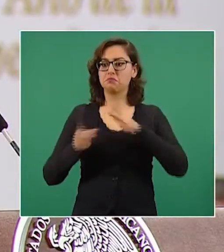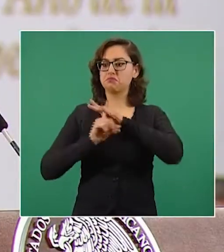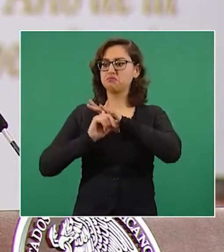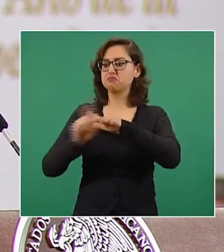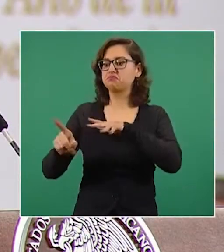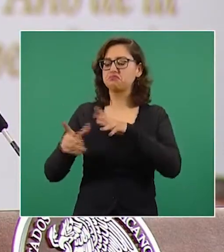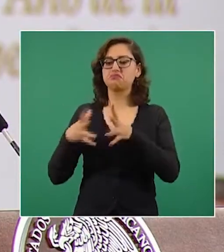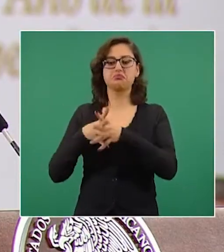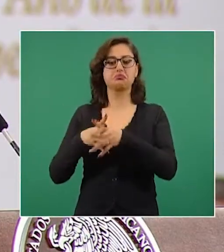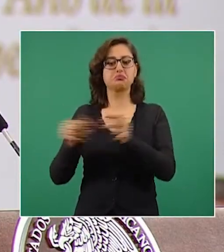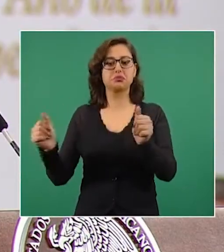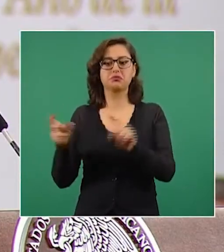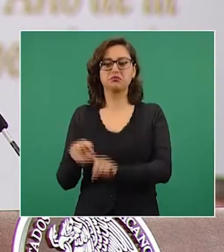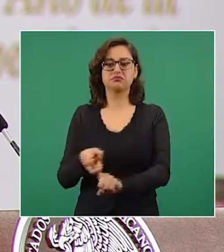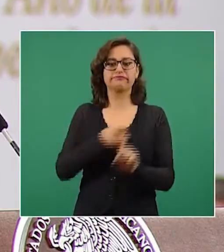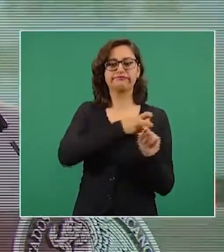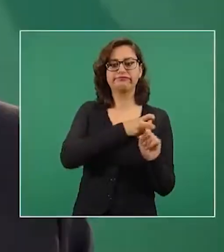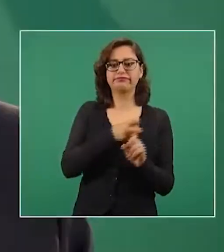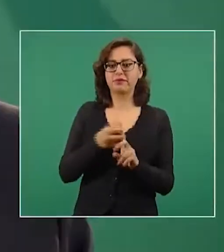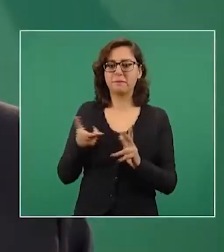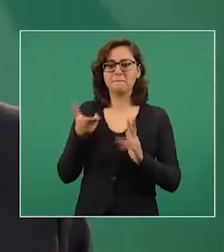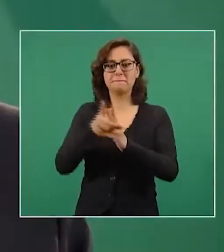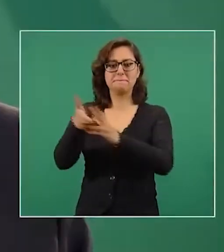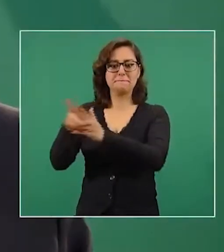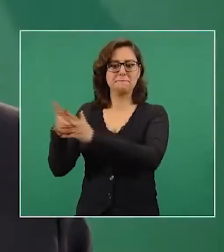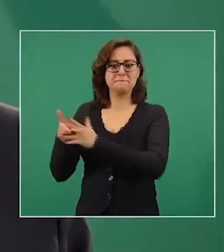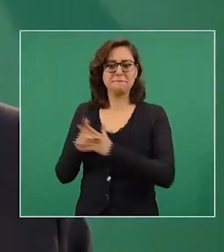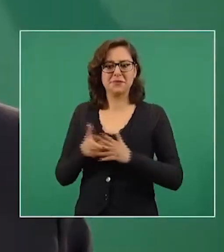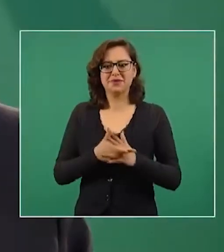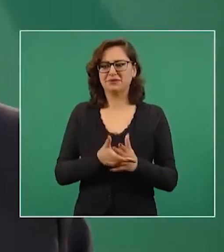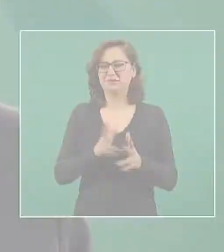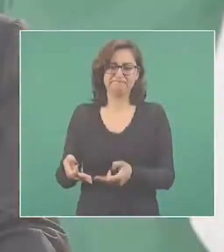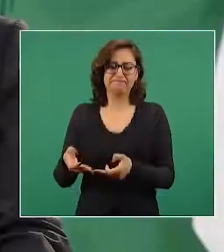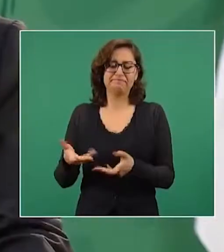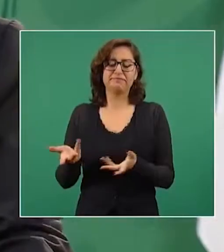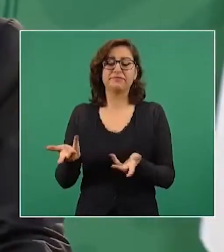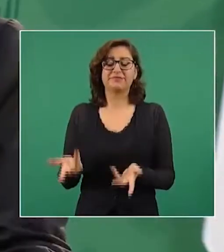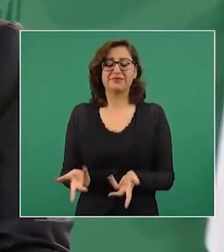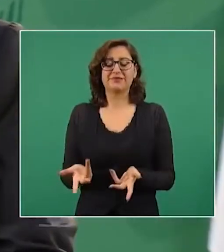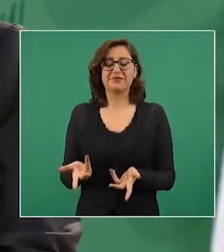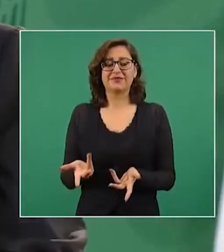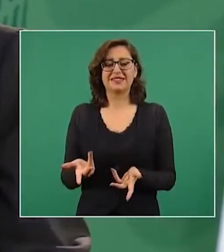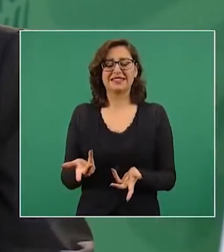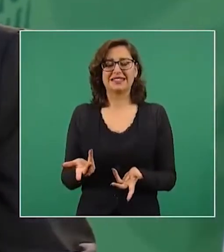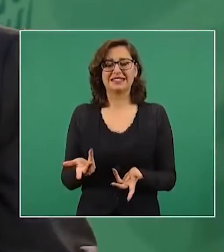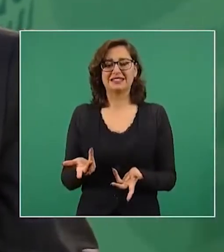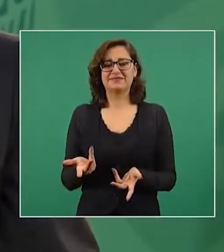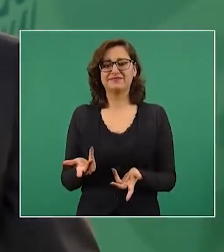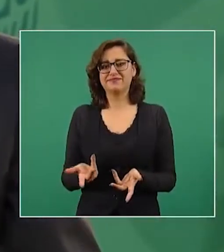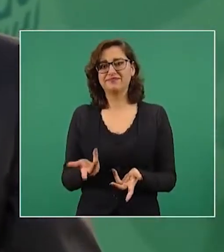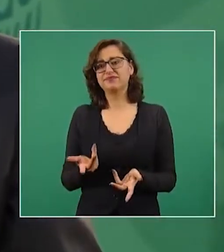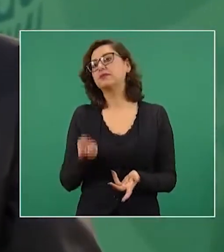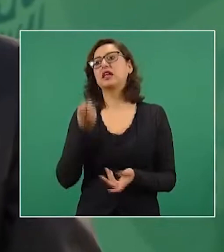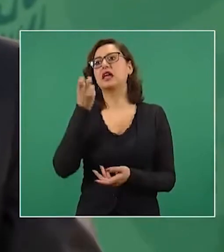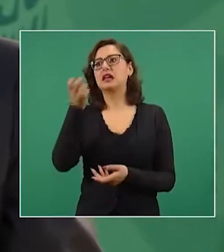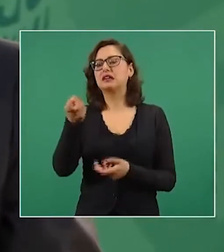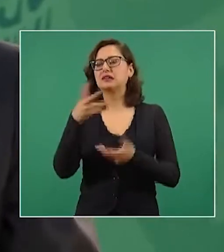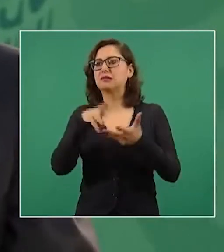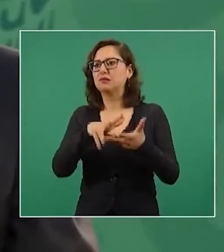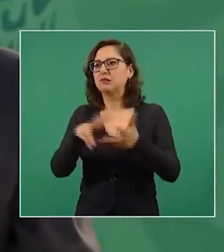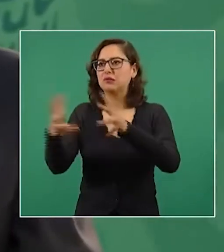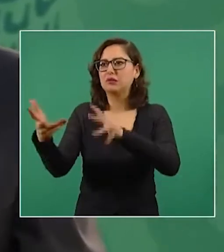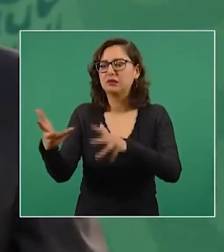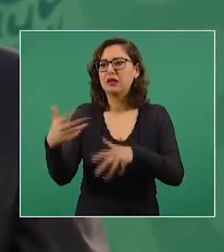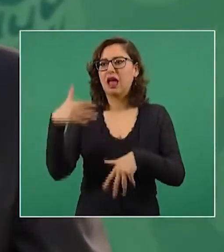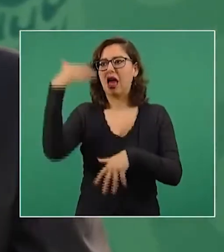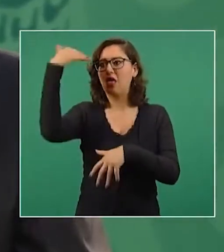masacres de migrantes. Si esto no lo queremos para los